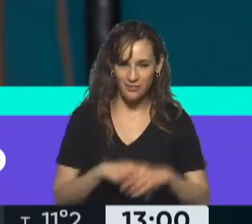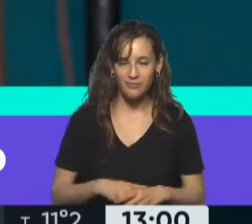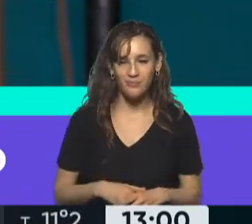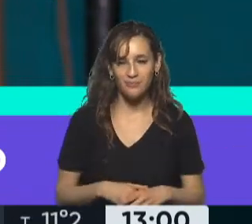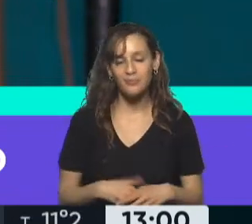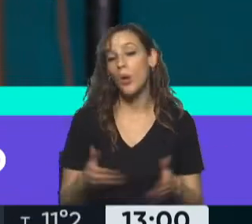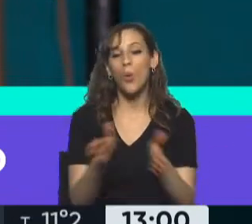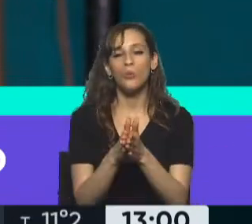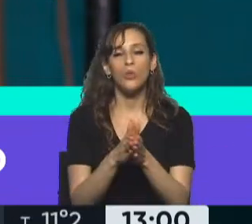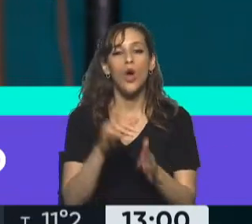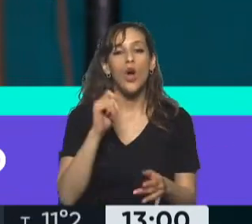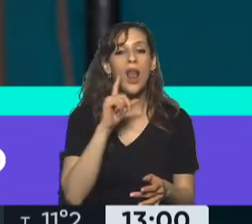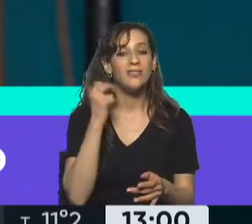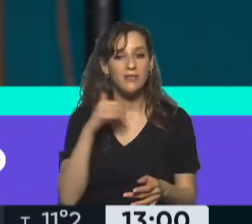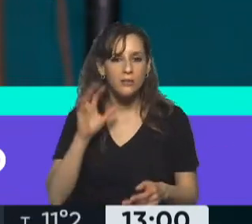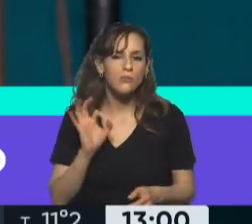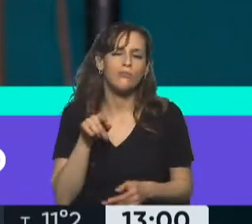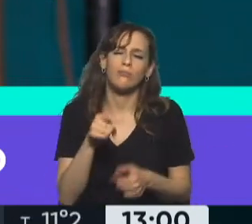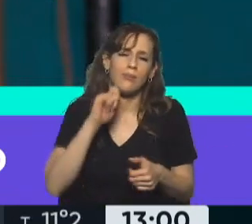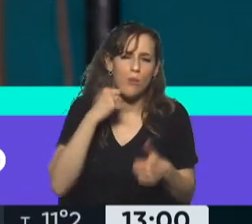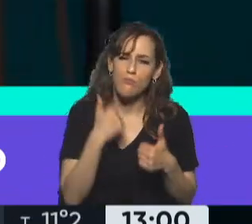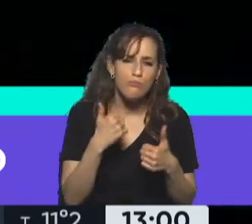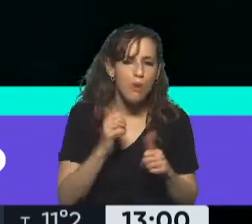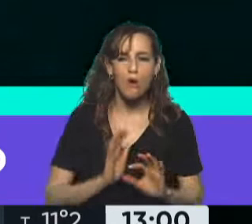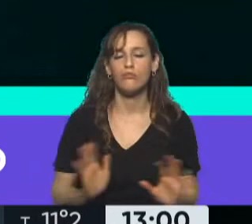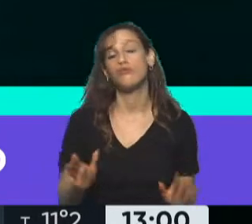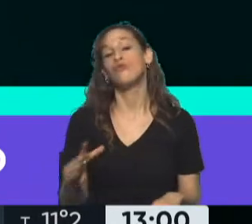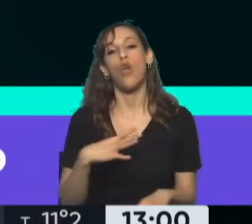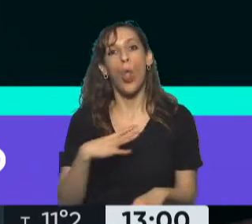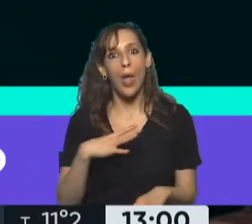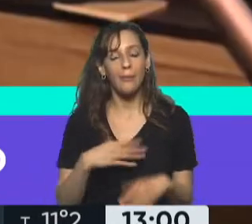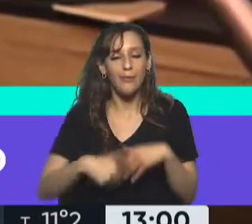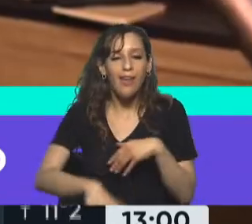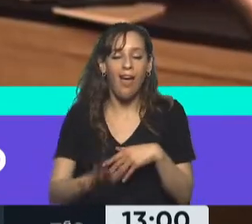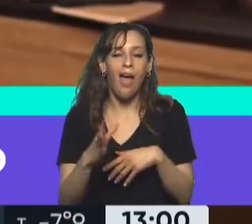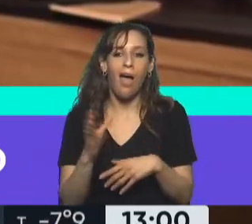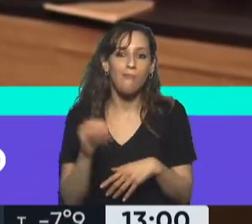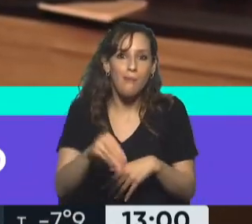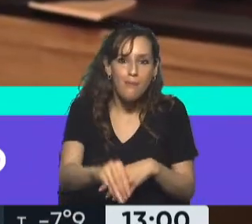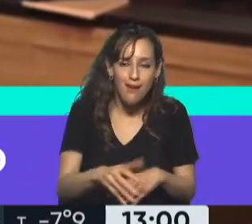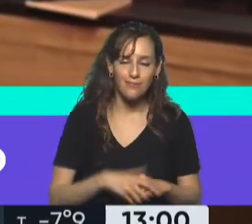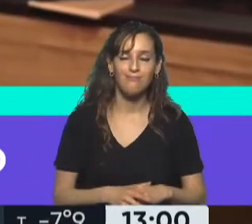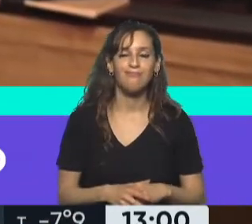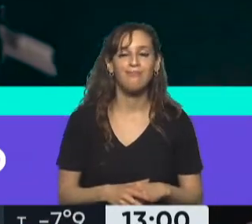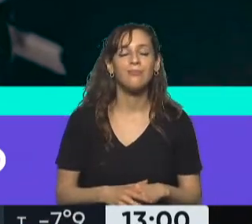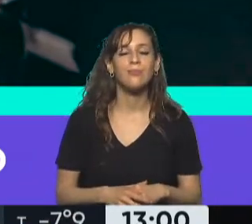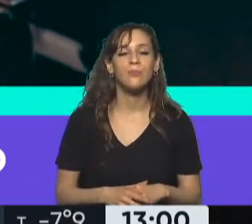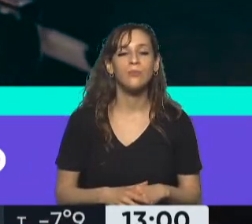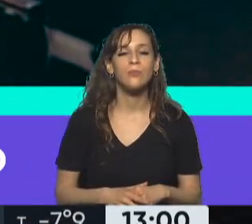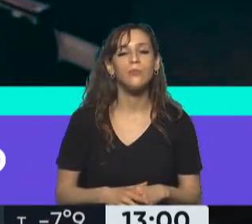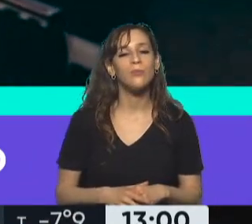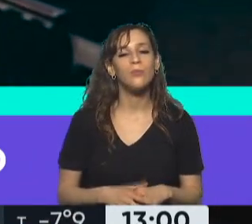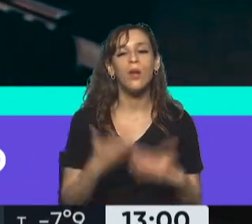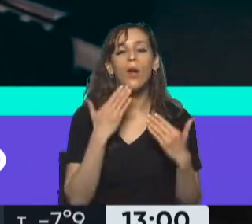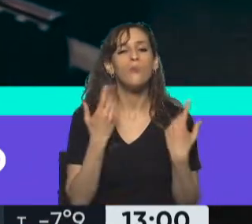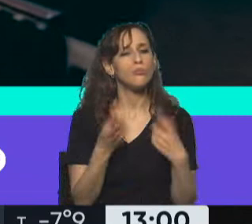el maestro Colangelo nos dio mucha alegría, así que es lo que estamos todavía y vamos a seguir festejando. Hay un aprendizaje muy, muy grande, porque el